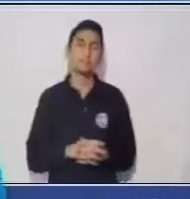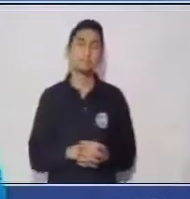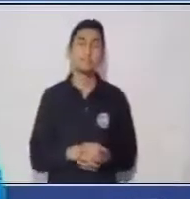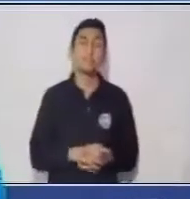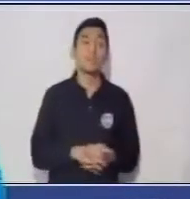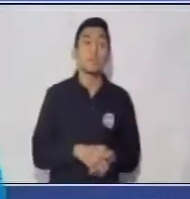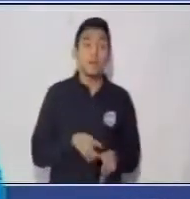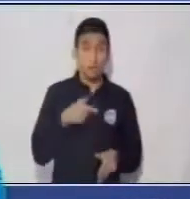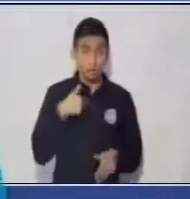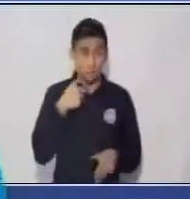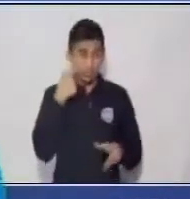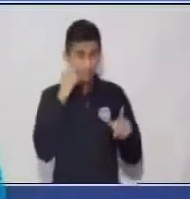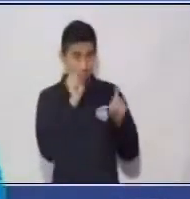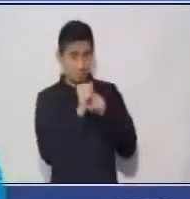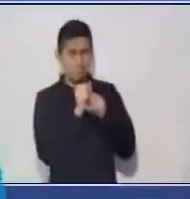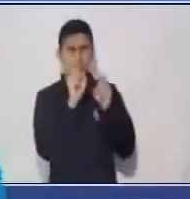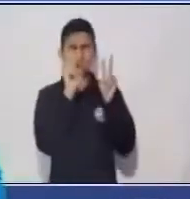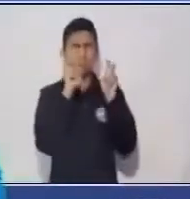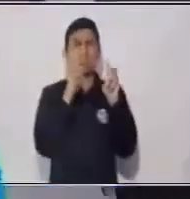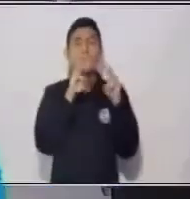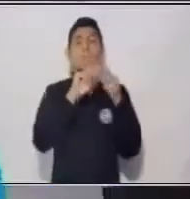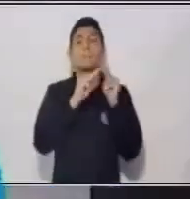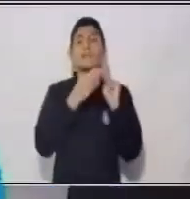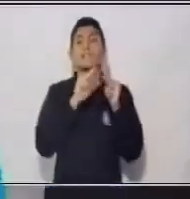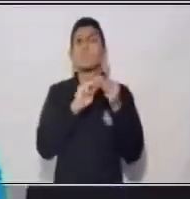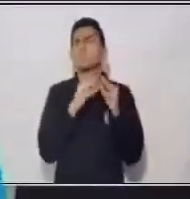Si yo lo mido matemáticamente va a ser